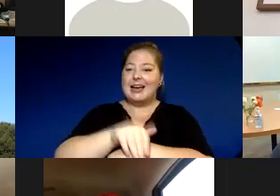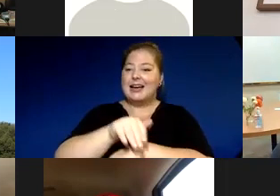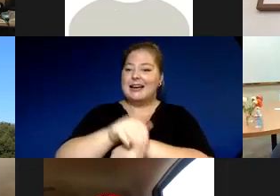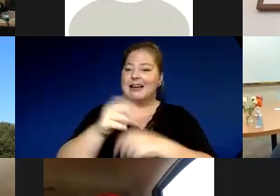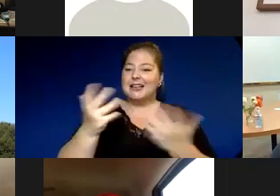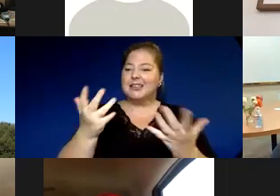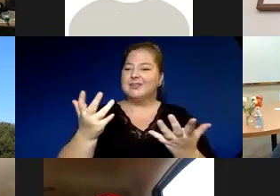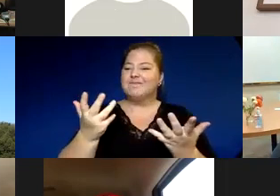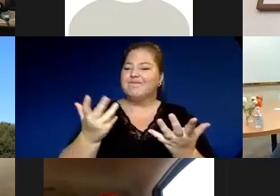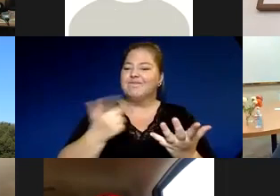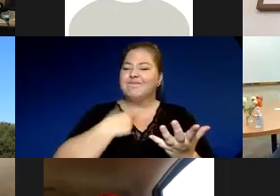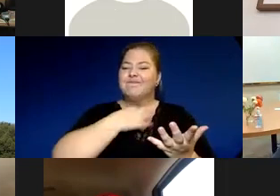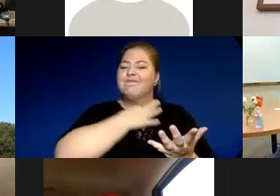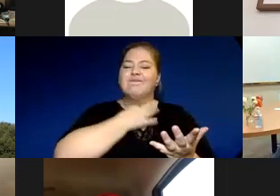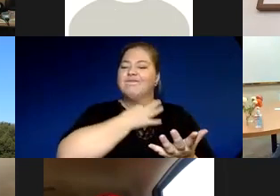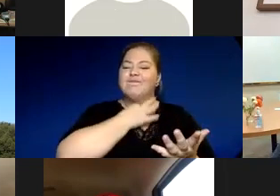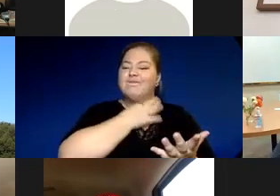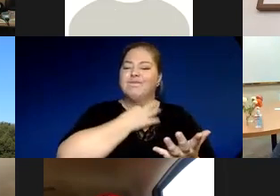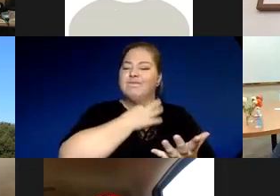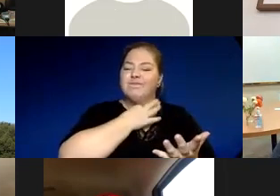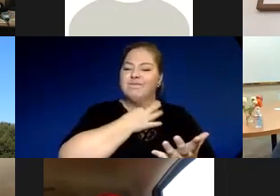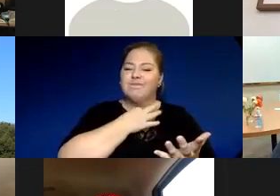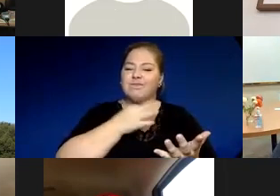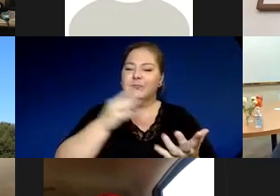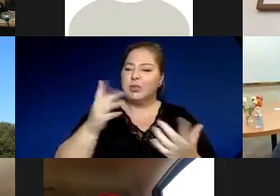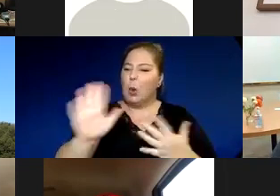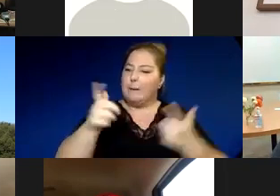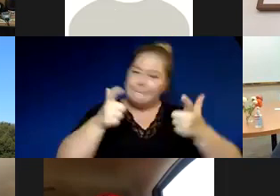¿qué es lo que más les preocupa, Jefe Nichols?